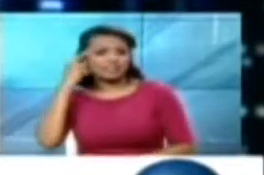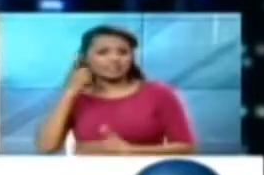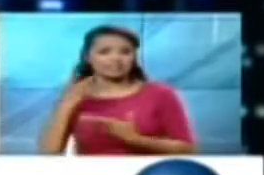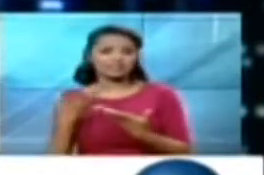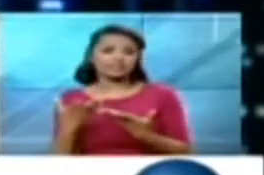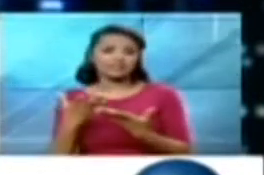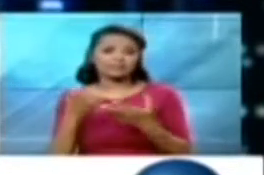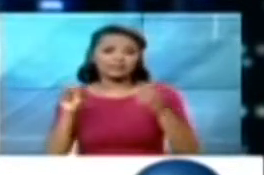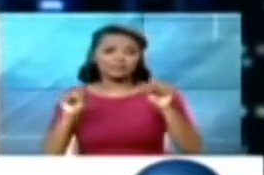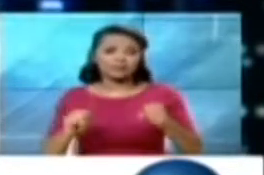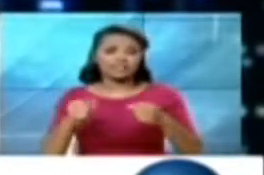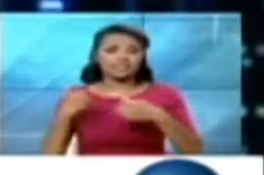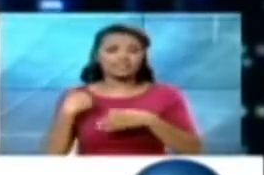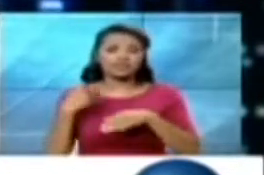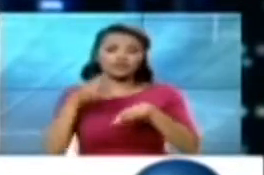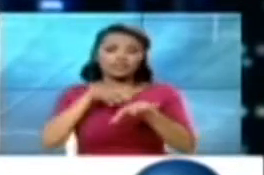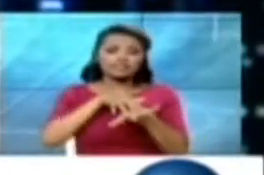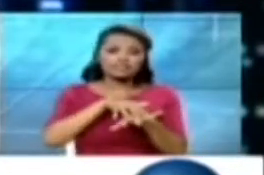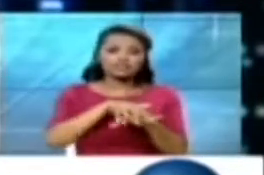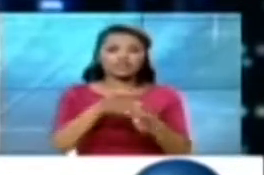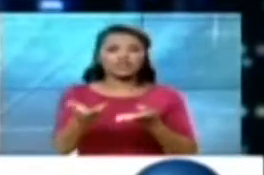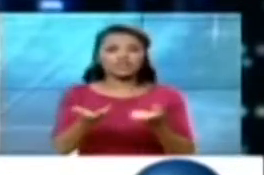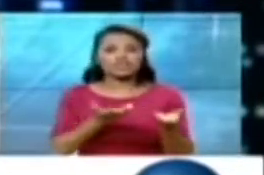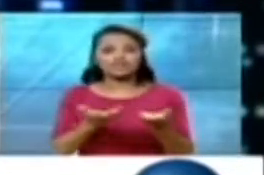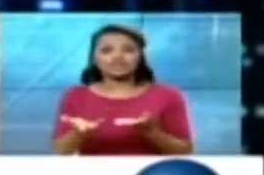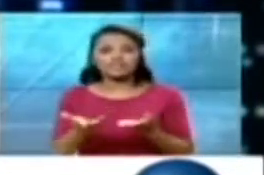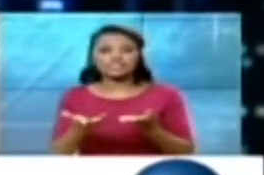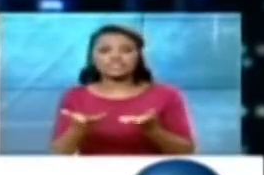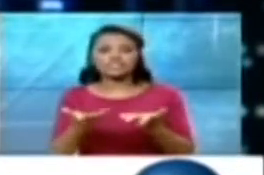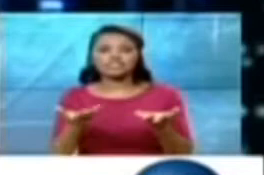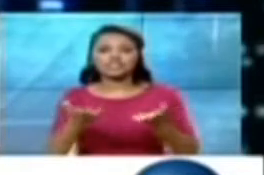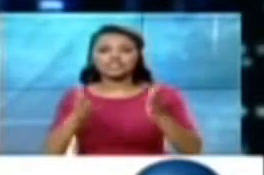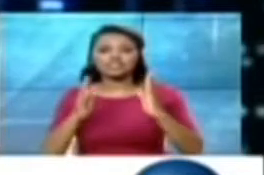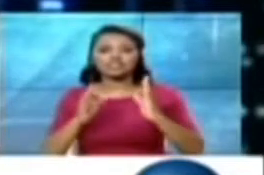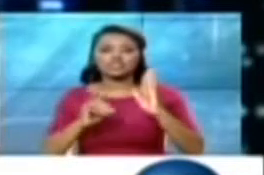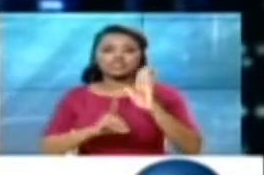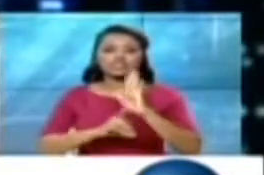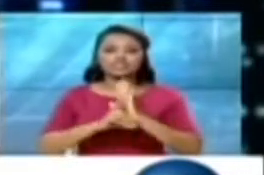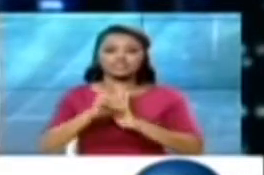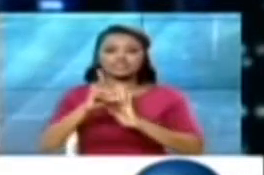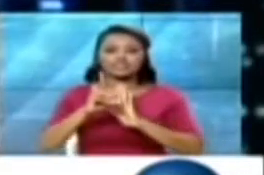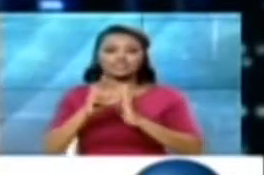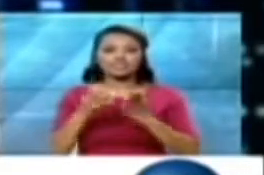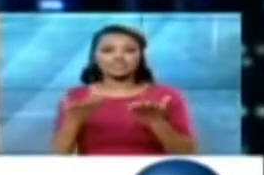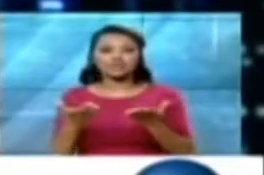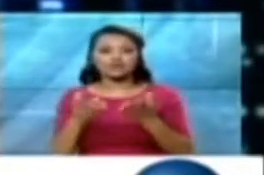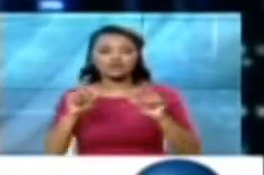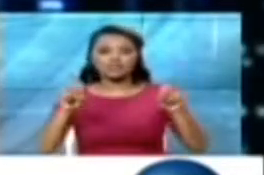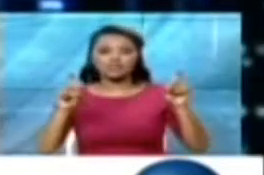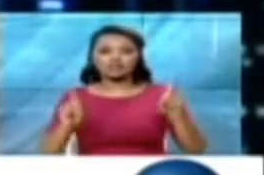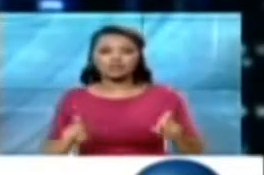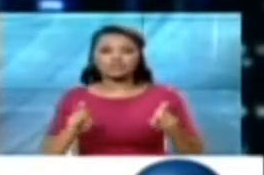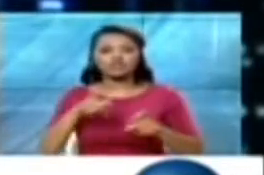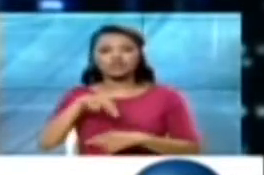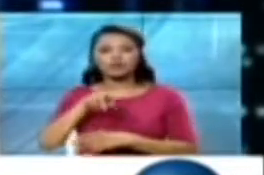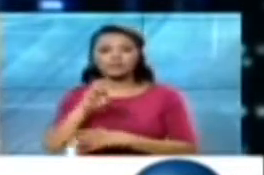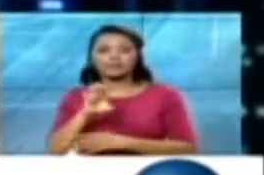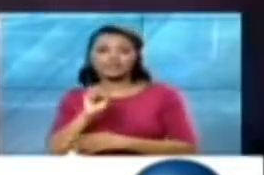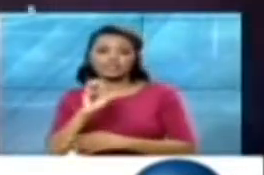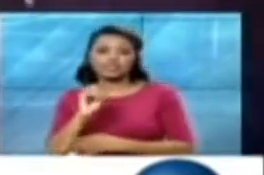el acceso equitativo a los servicios de atención y desarrollo en la primera infancia y educación